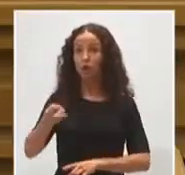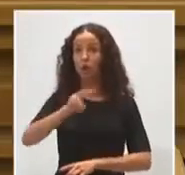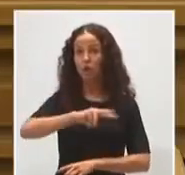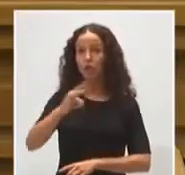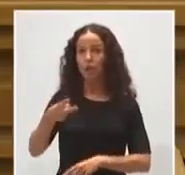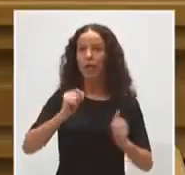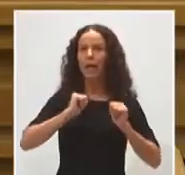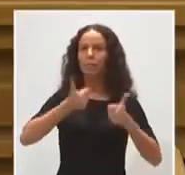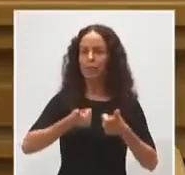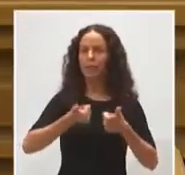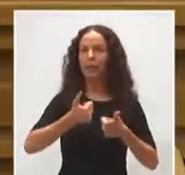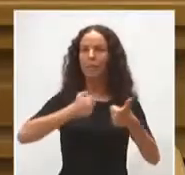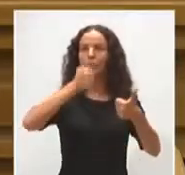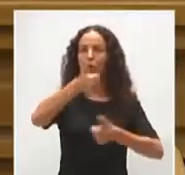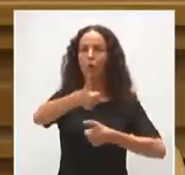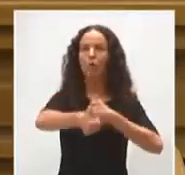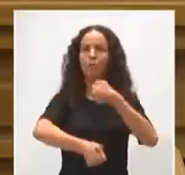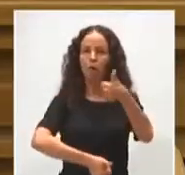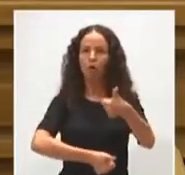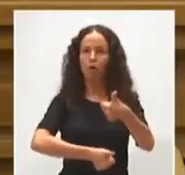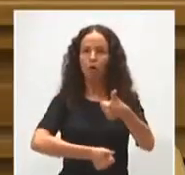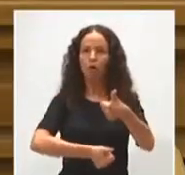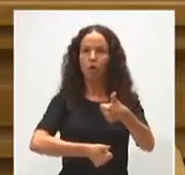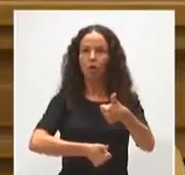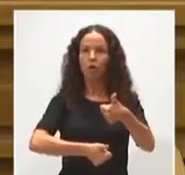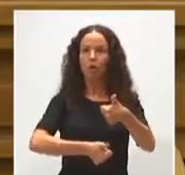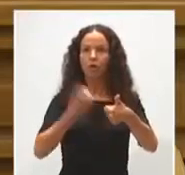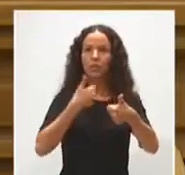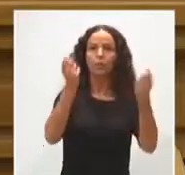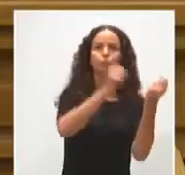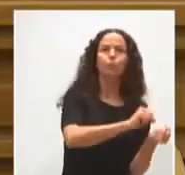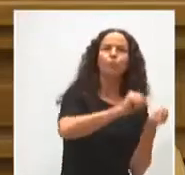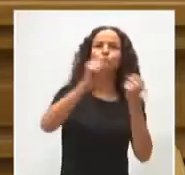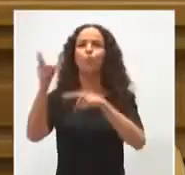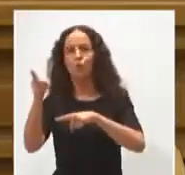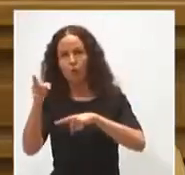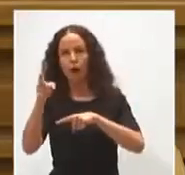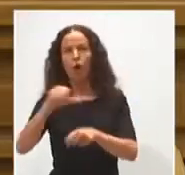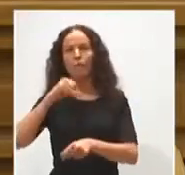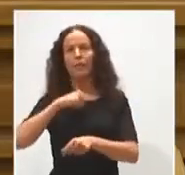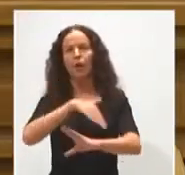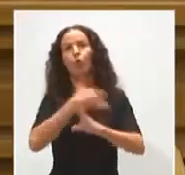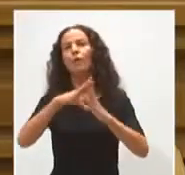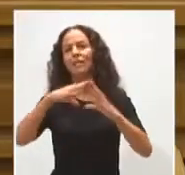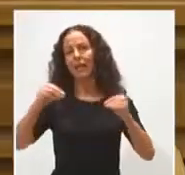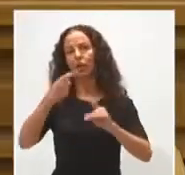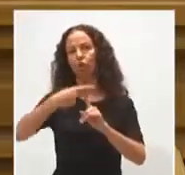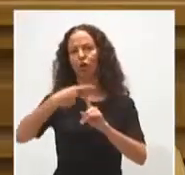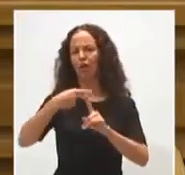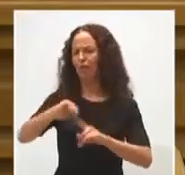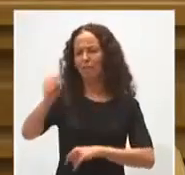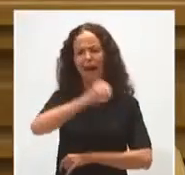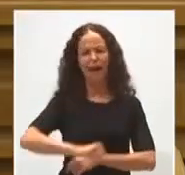plantear la incorporación al gran hospital universitario de toledo un hospital que es verdaderamente extraordinario